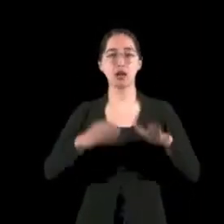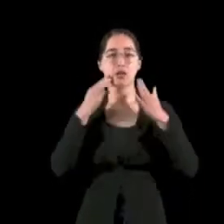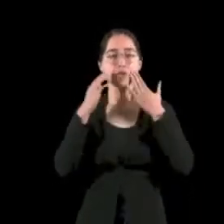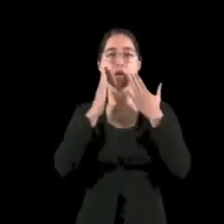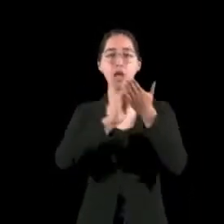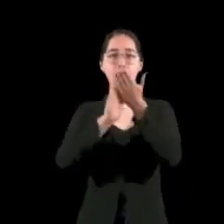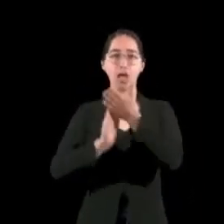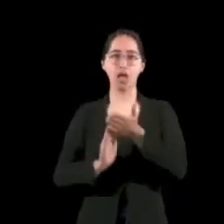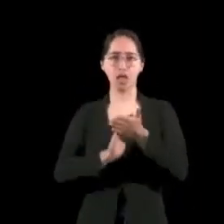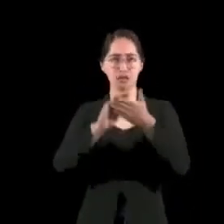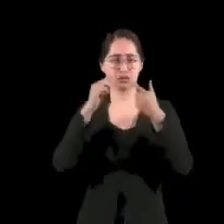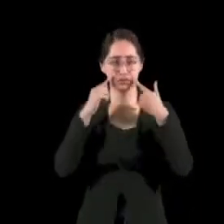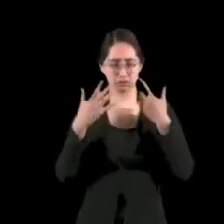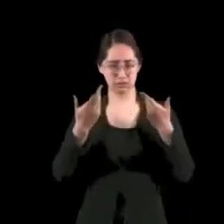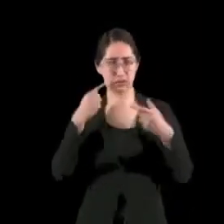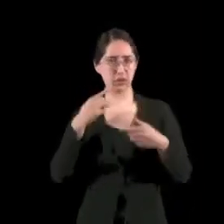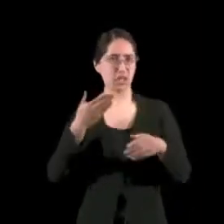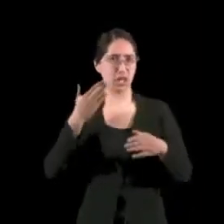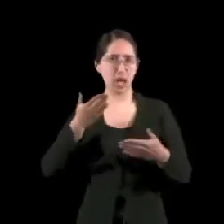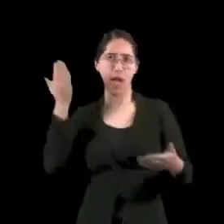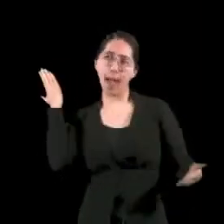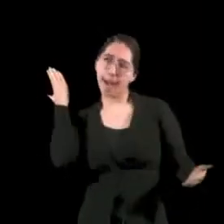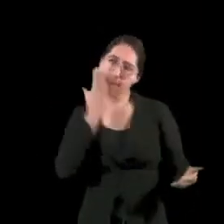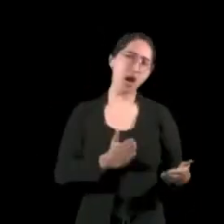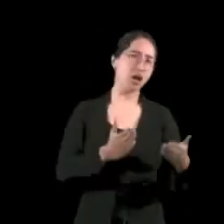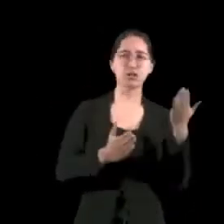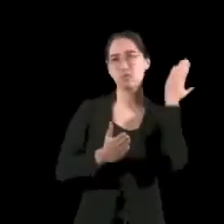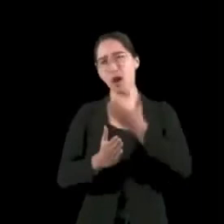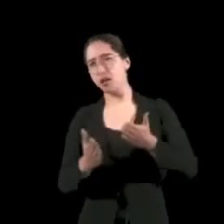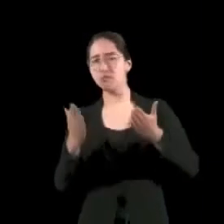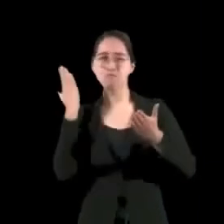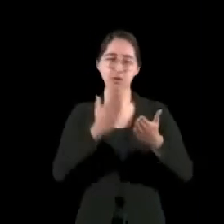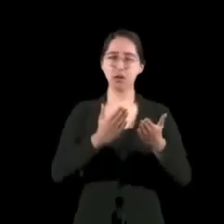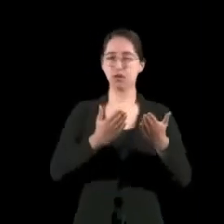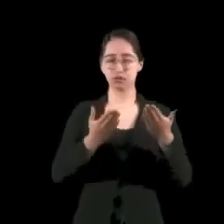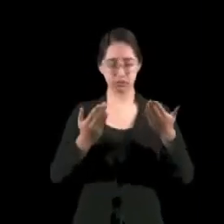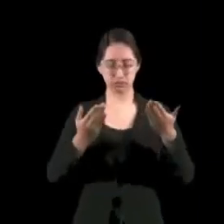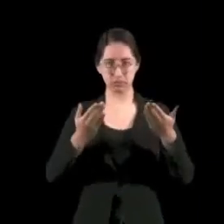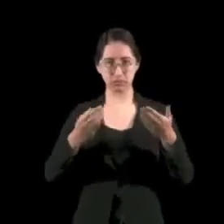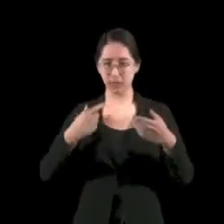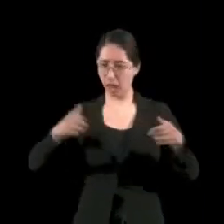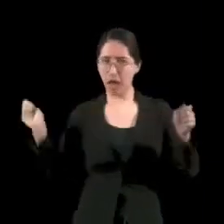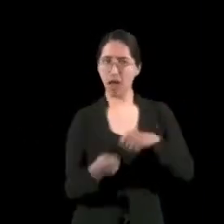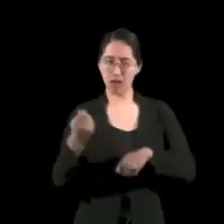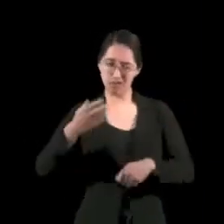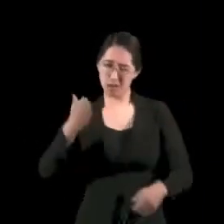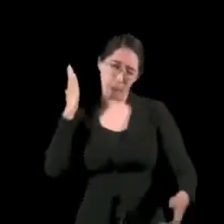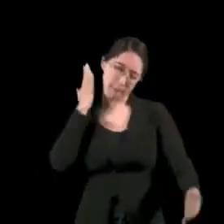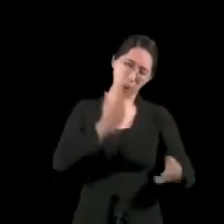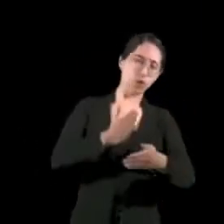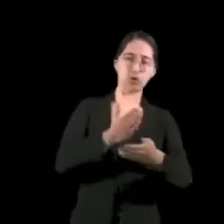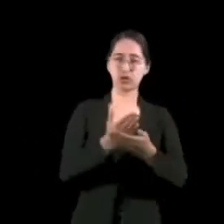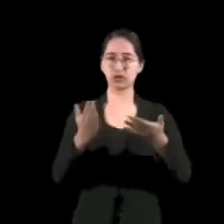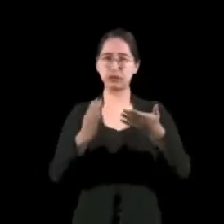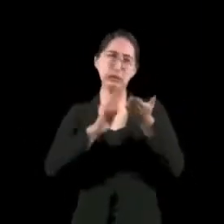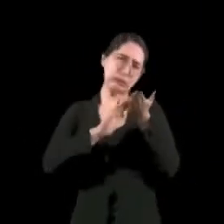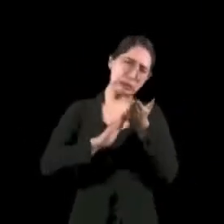en la candela hasta que era rojo vivo y aplastarla contra la úlcera. No había, porque para eso lo único que existe era